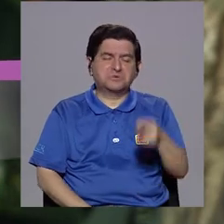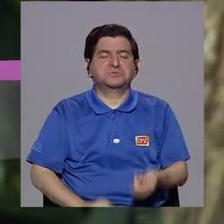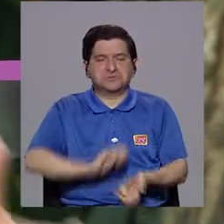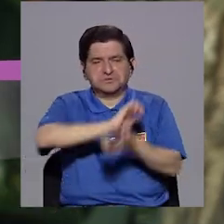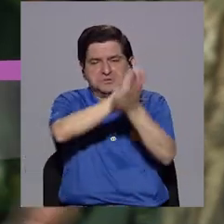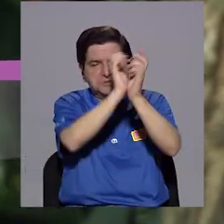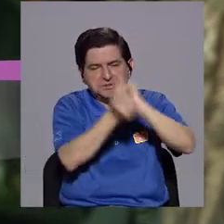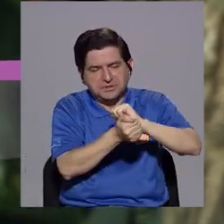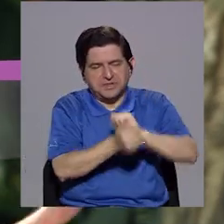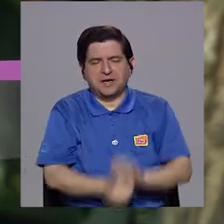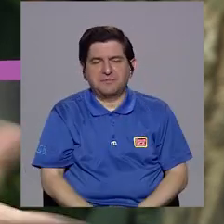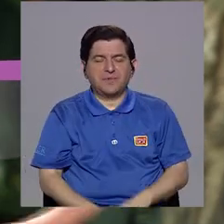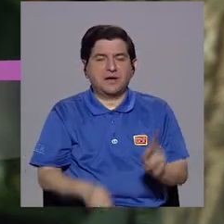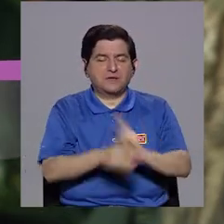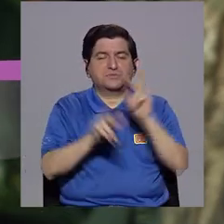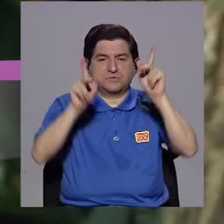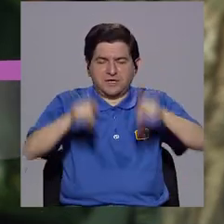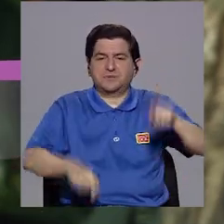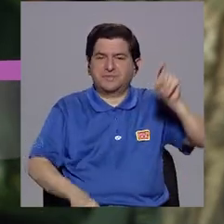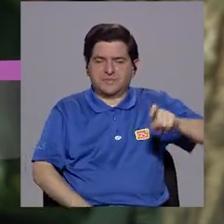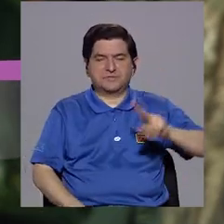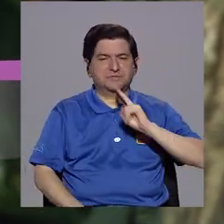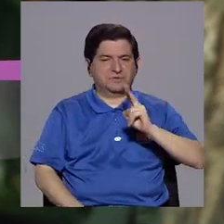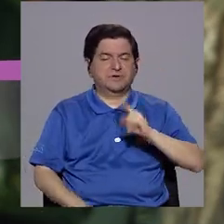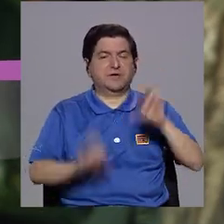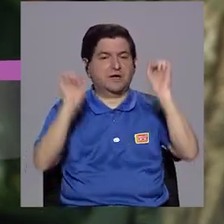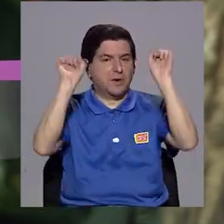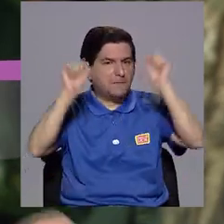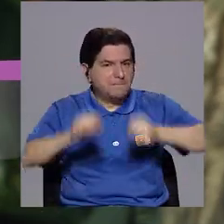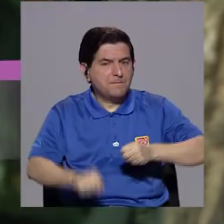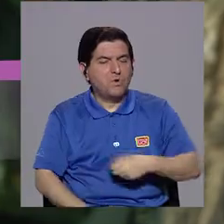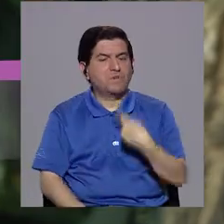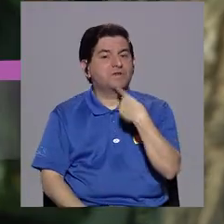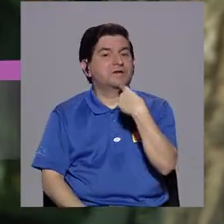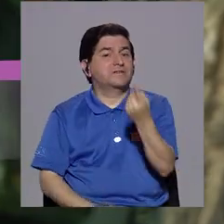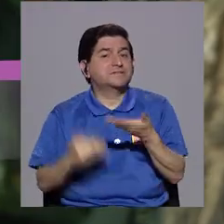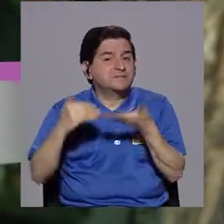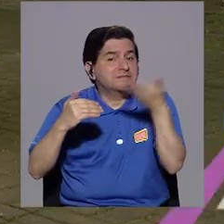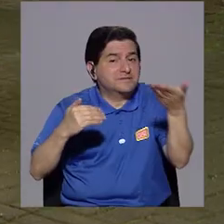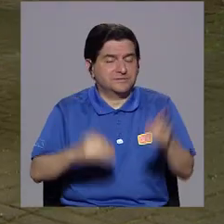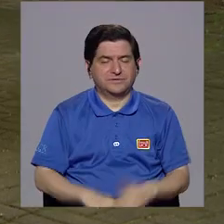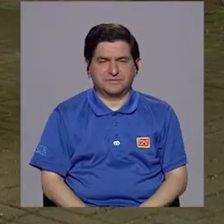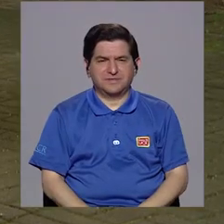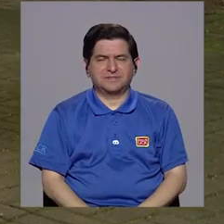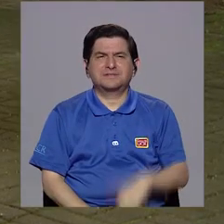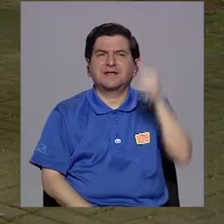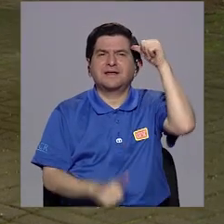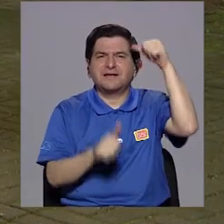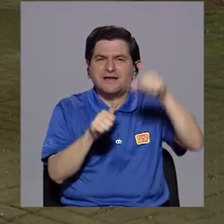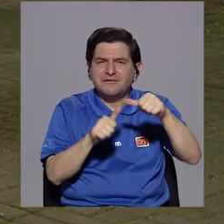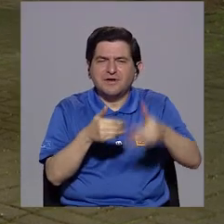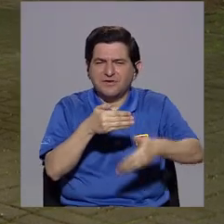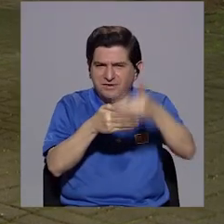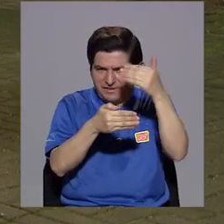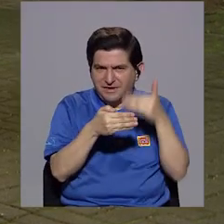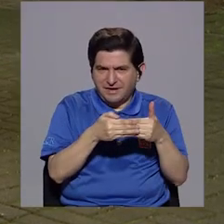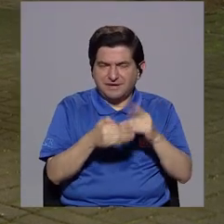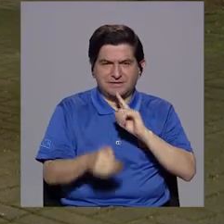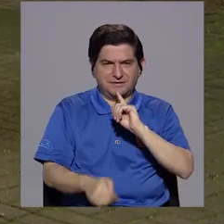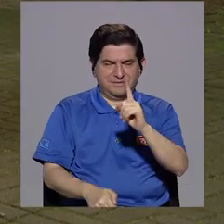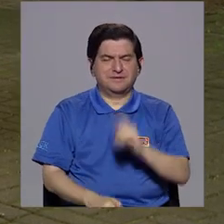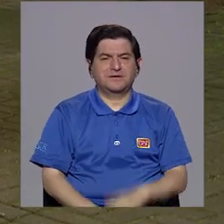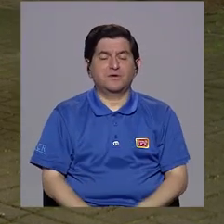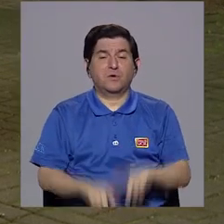se utiliza lo que sea que la persona necesite para poder decir. Y para retomar algo que usted acaba de decir también,